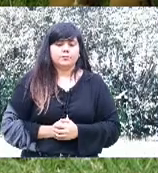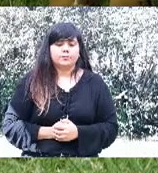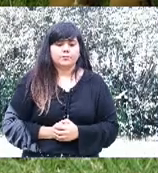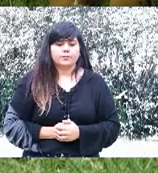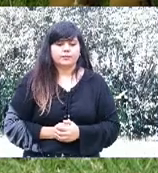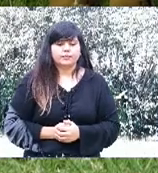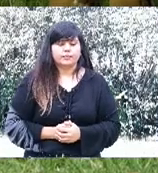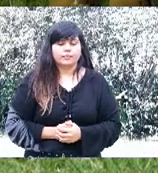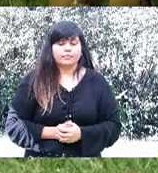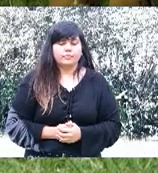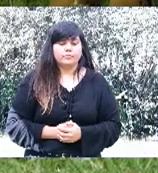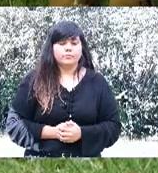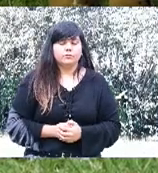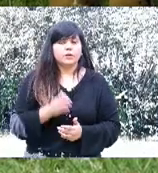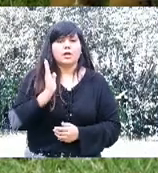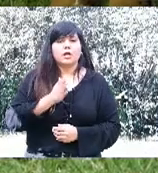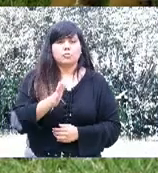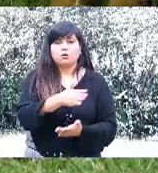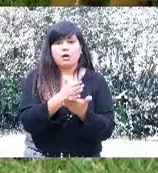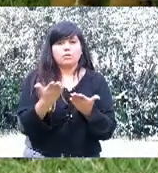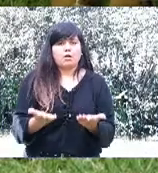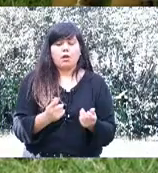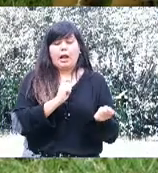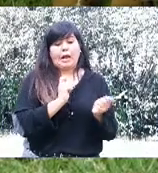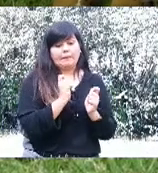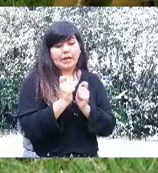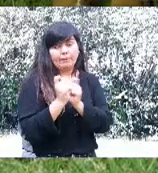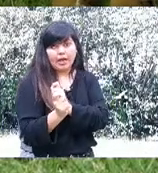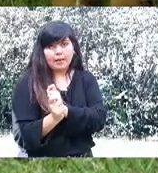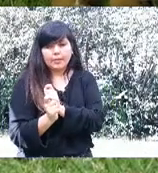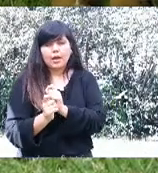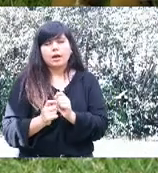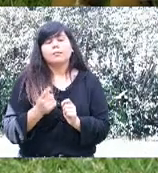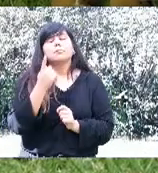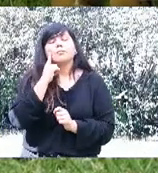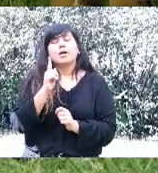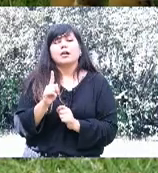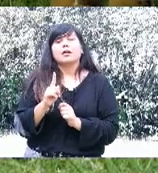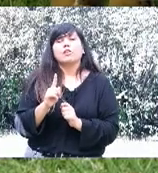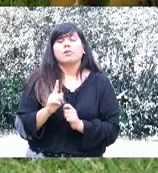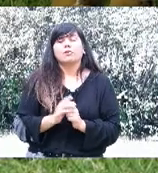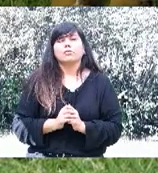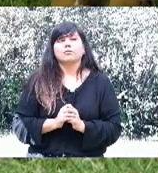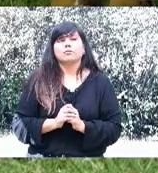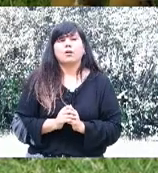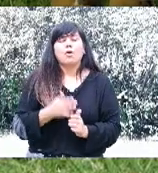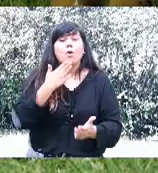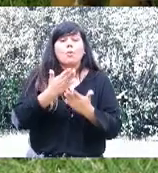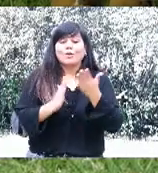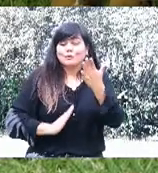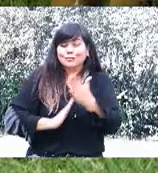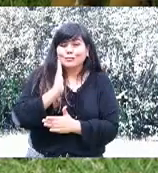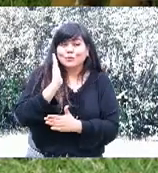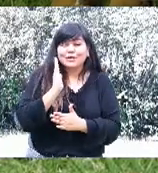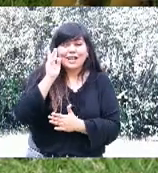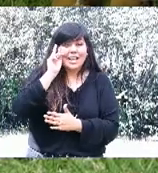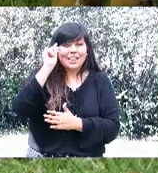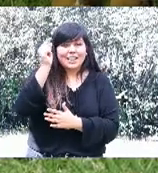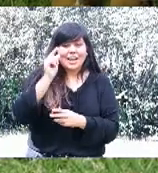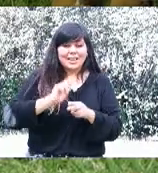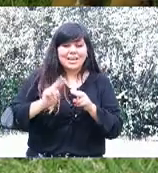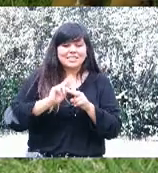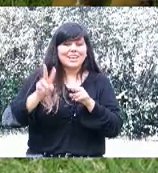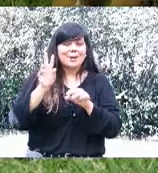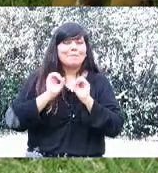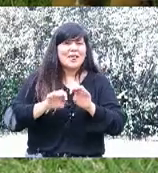y que continúa hasta el día va cambiando pero con su eh que cuando surge fundamentalmente la idea es generar una